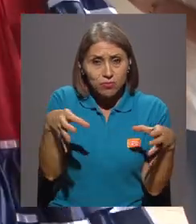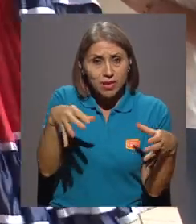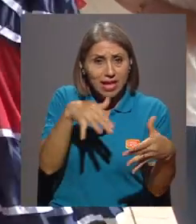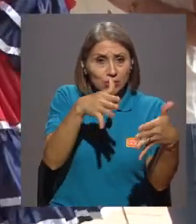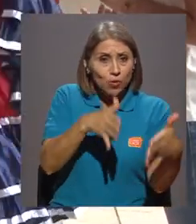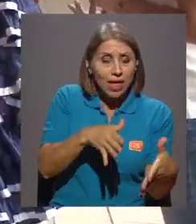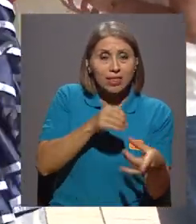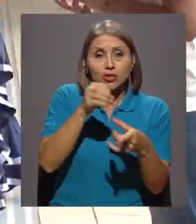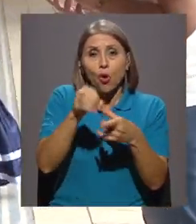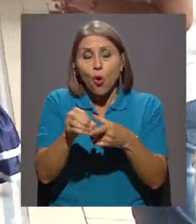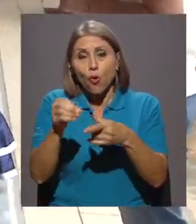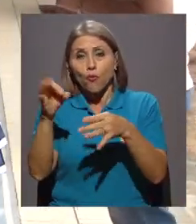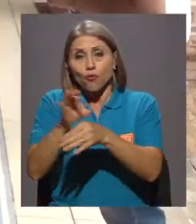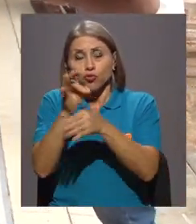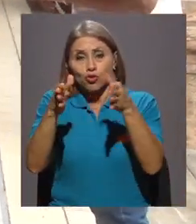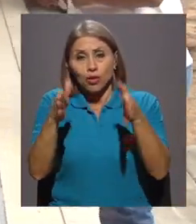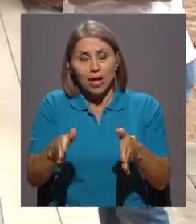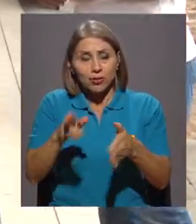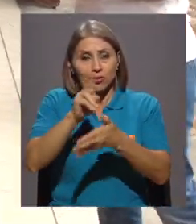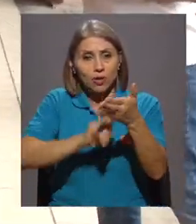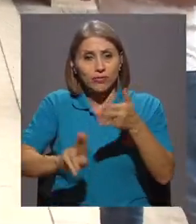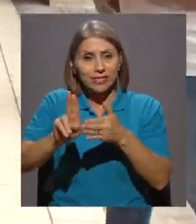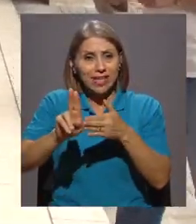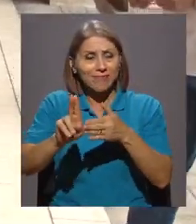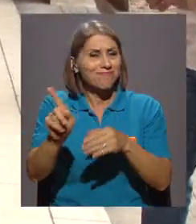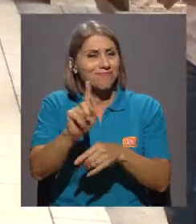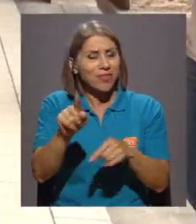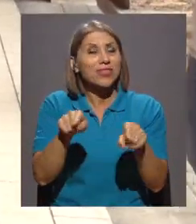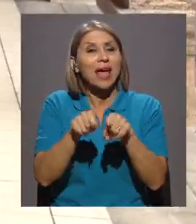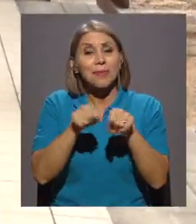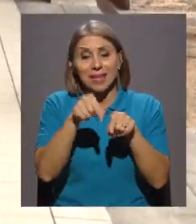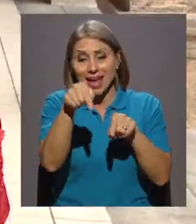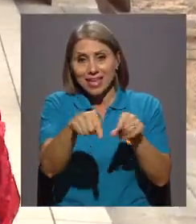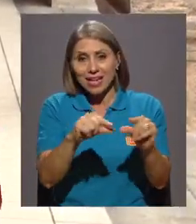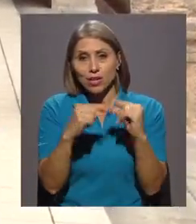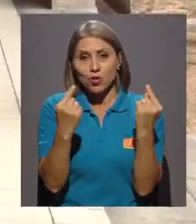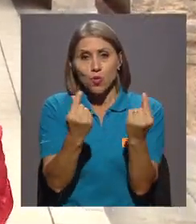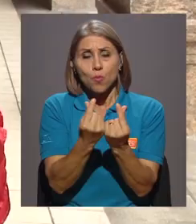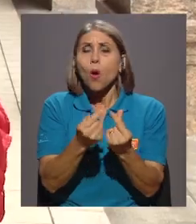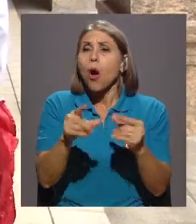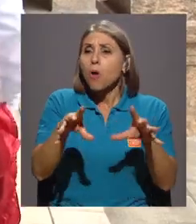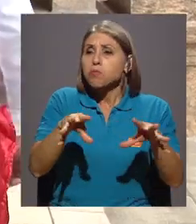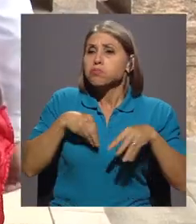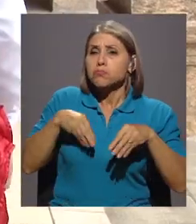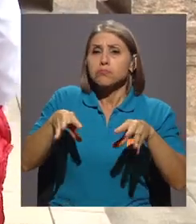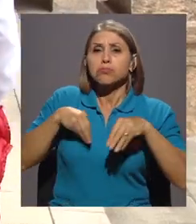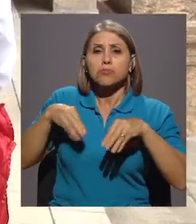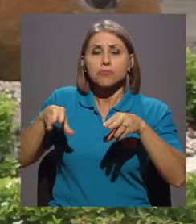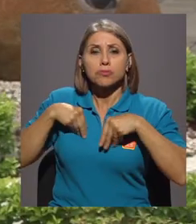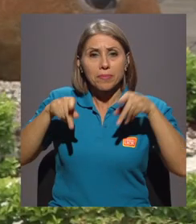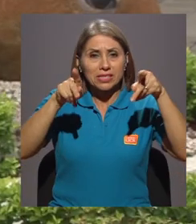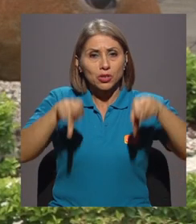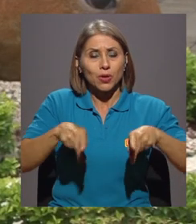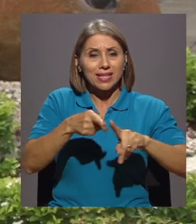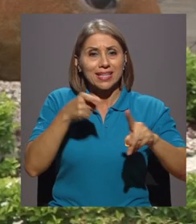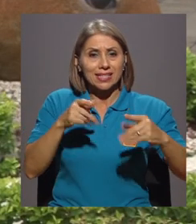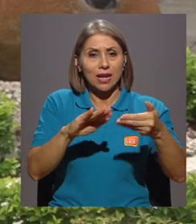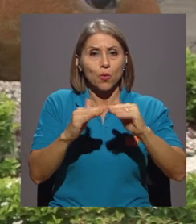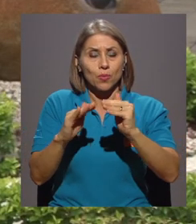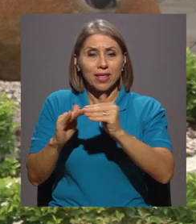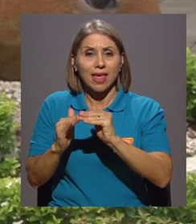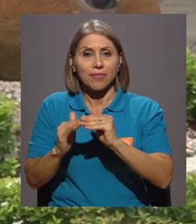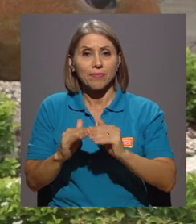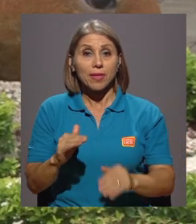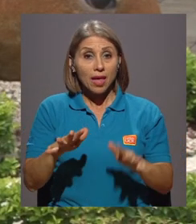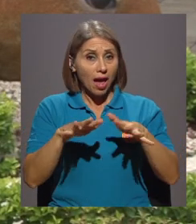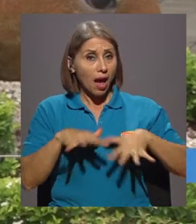y funcionarios de la universidad, sino también ha acogido a personas de la comunidad. El ambiente es súper bonito,